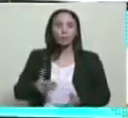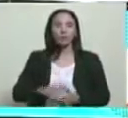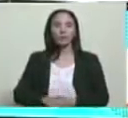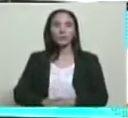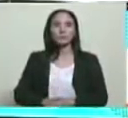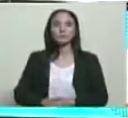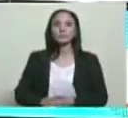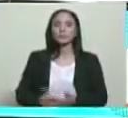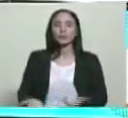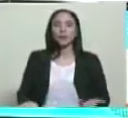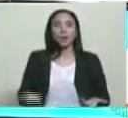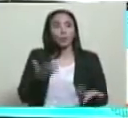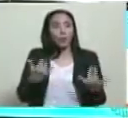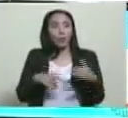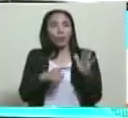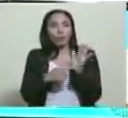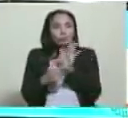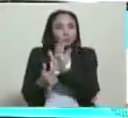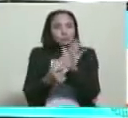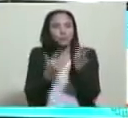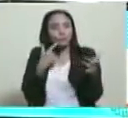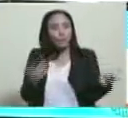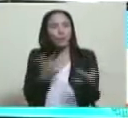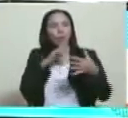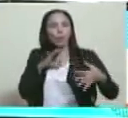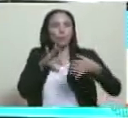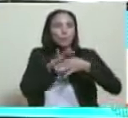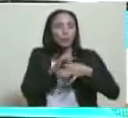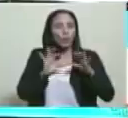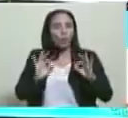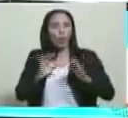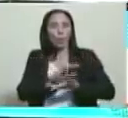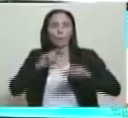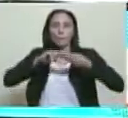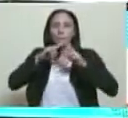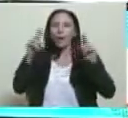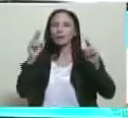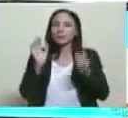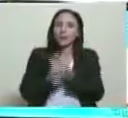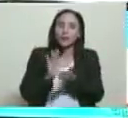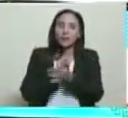Somos portaestandartes de la paz, de la unión nacional, de la armonía